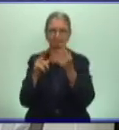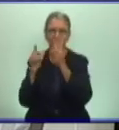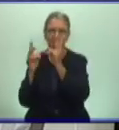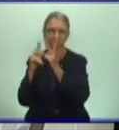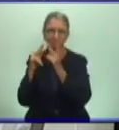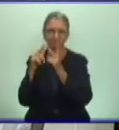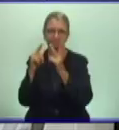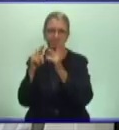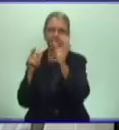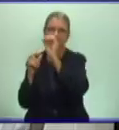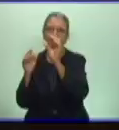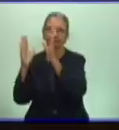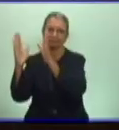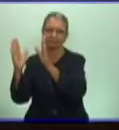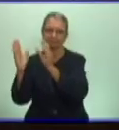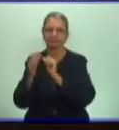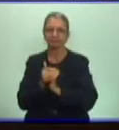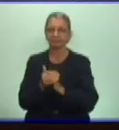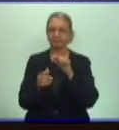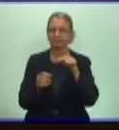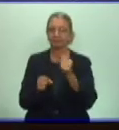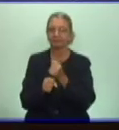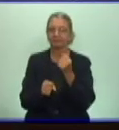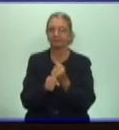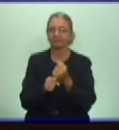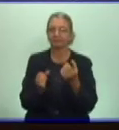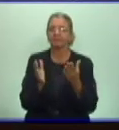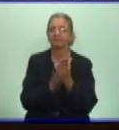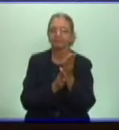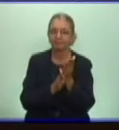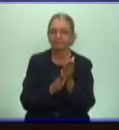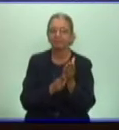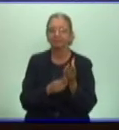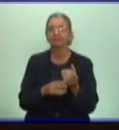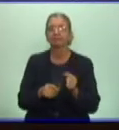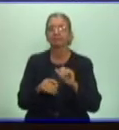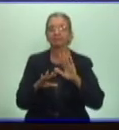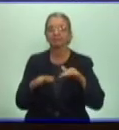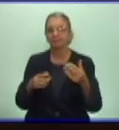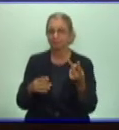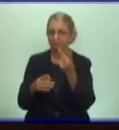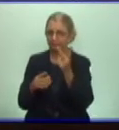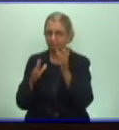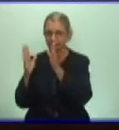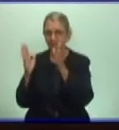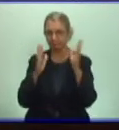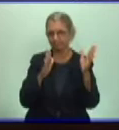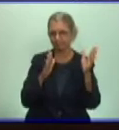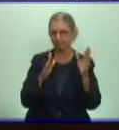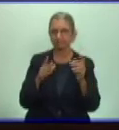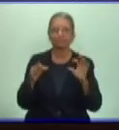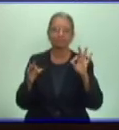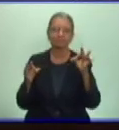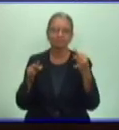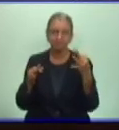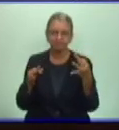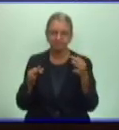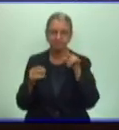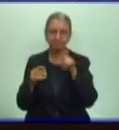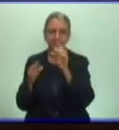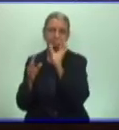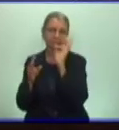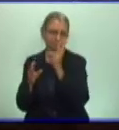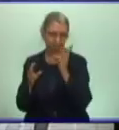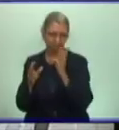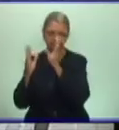trabajo práctico integrador con estas dos regiones y las que están en perfeccionamiento con las tres regiones. Habíamos